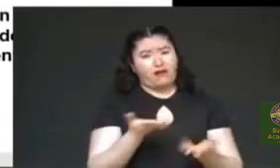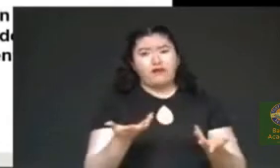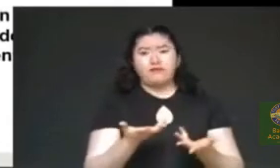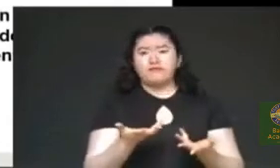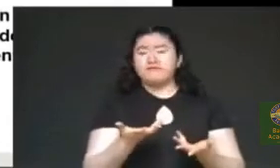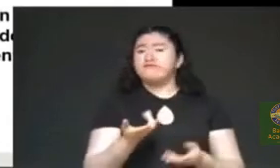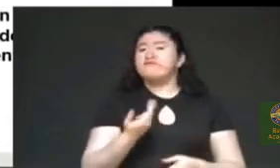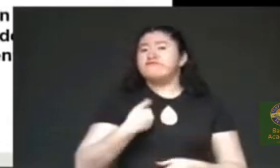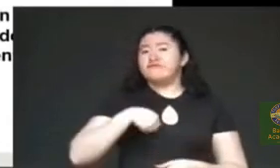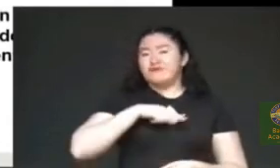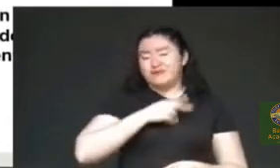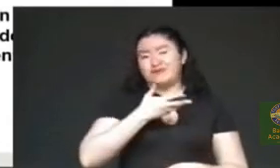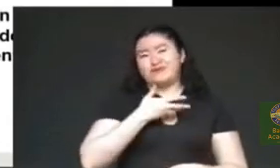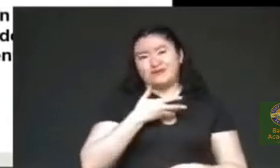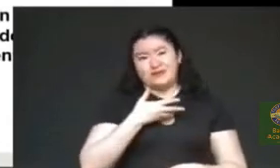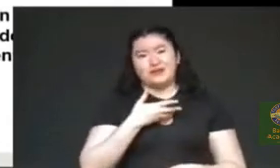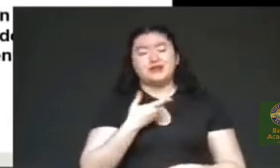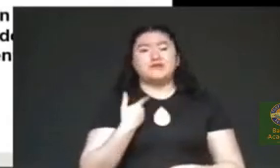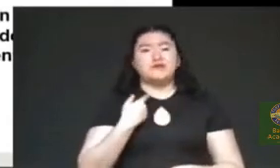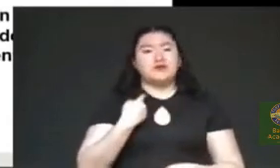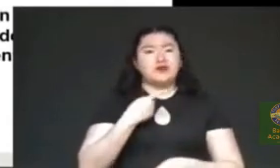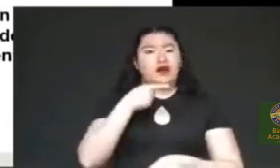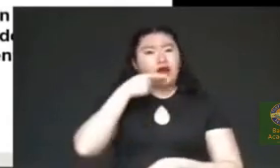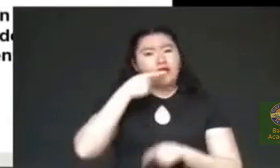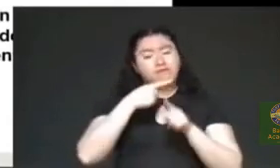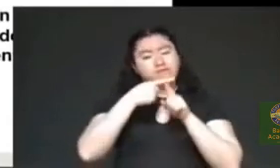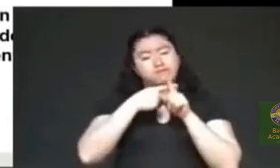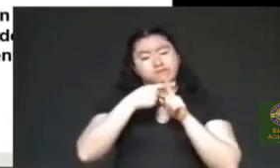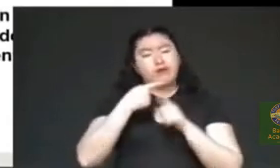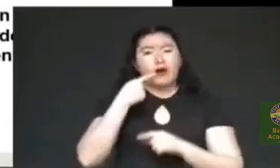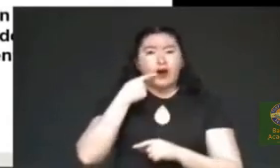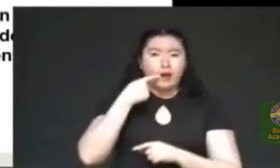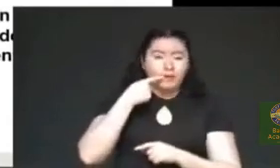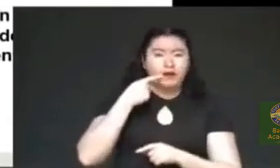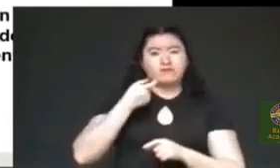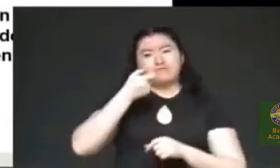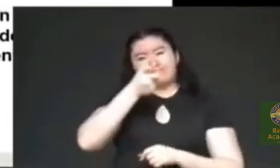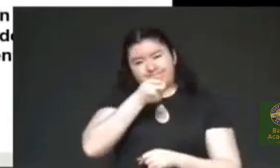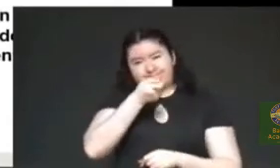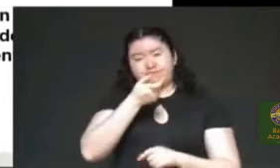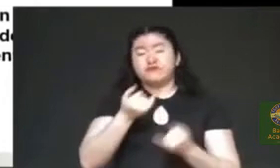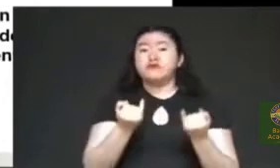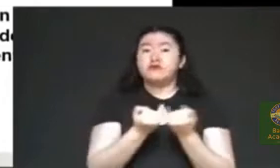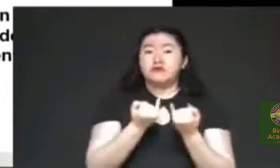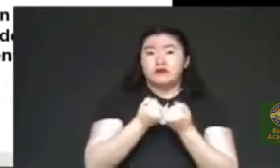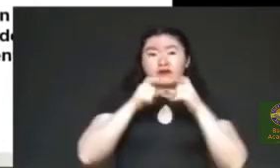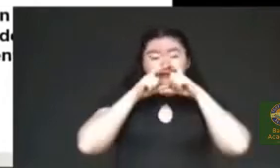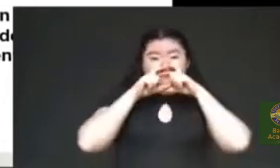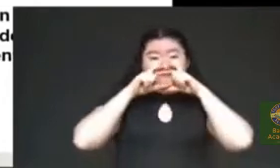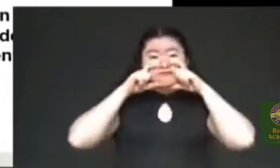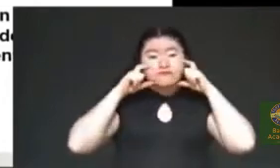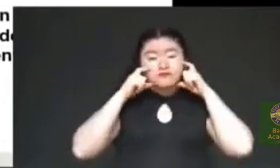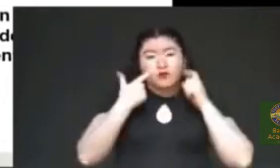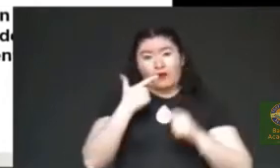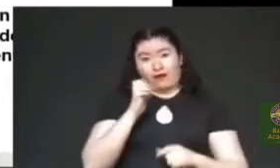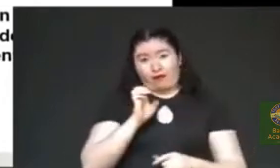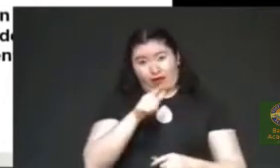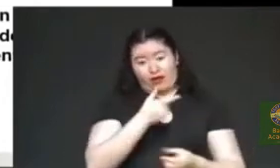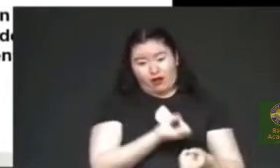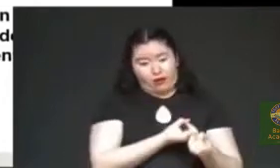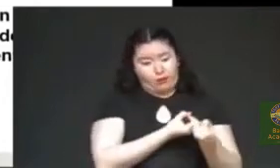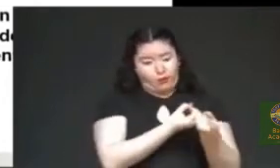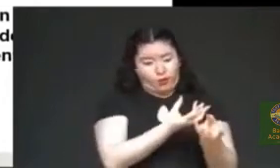ya contamos con los termómetros, con algunos cubrebocas y también con el gel que ya se está